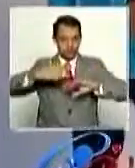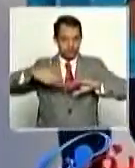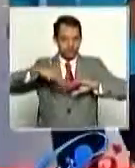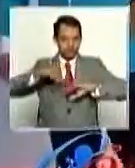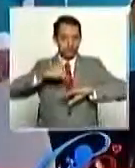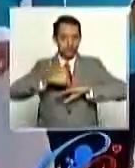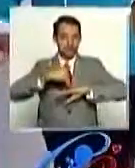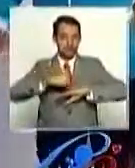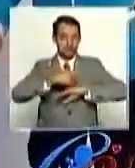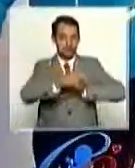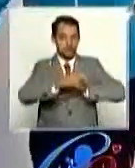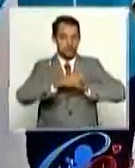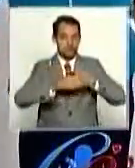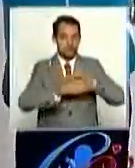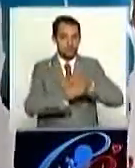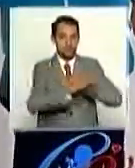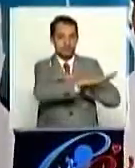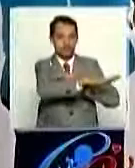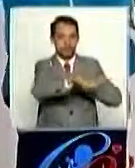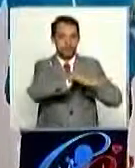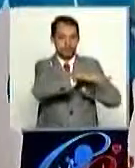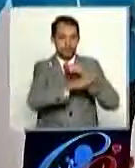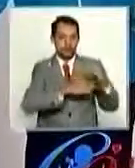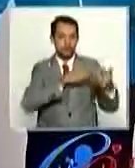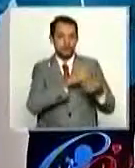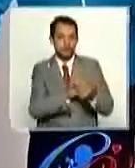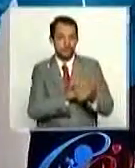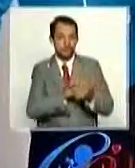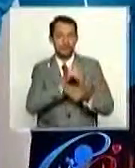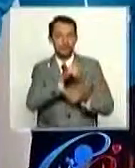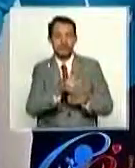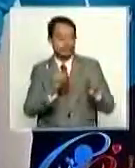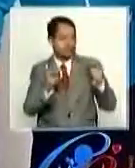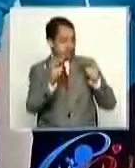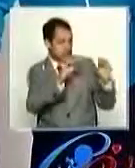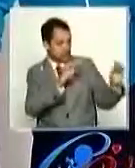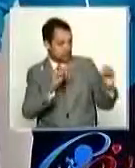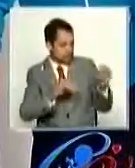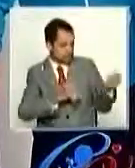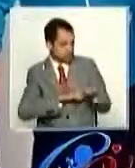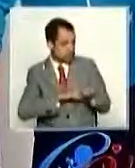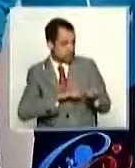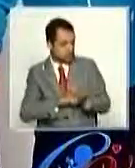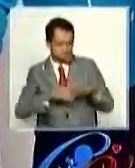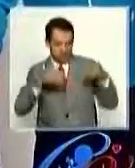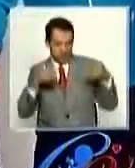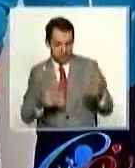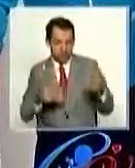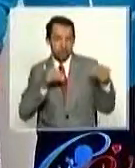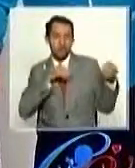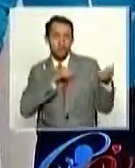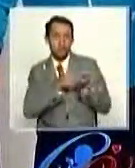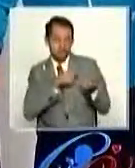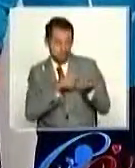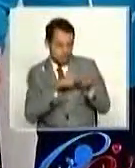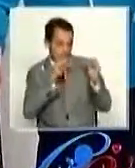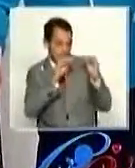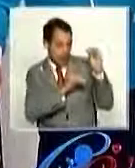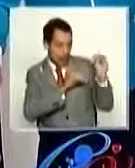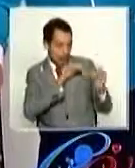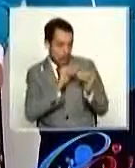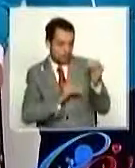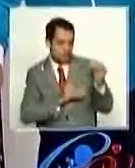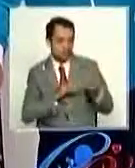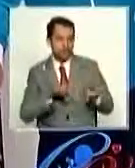en la consulta odontológica. Tengo el placer de presentarles al doctor Efraín Rivera, mi compañero rehabilitador, y que